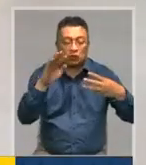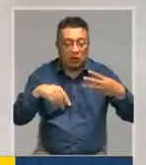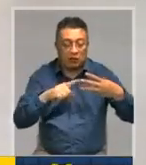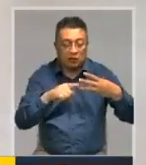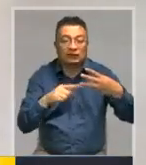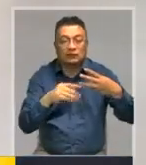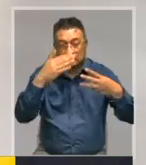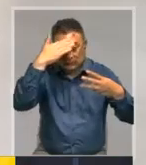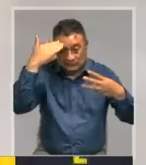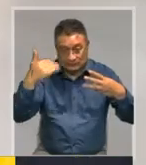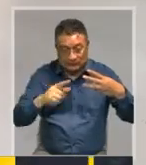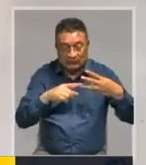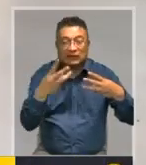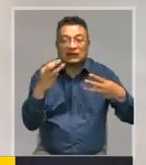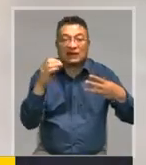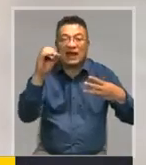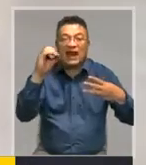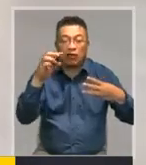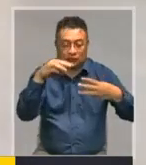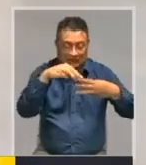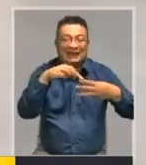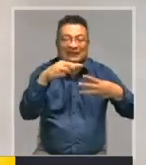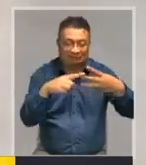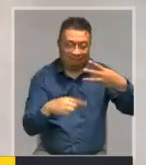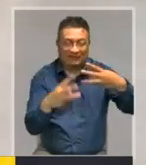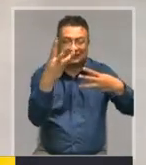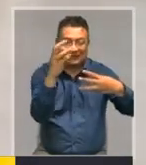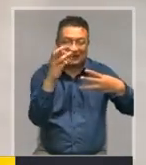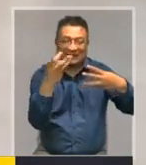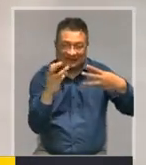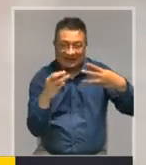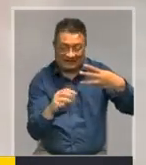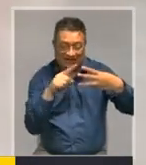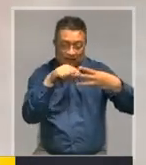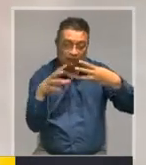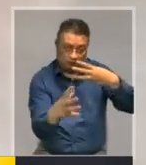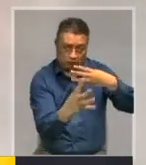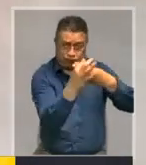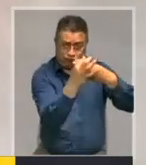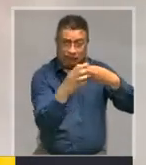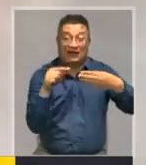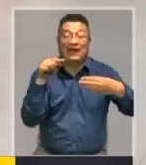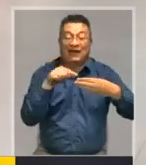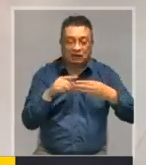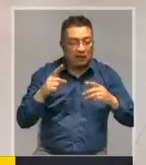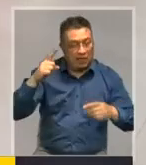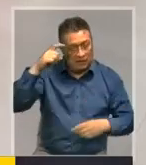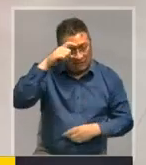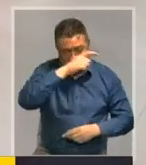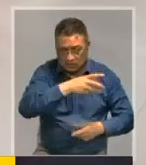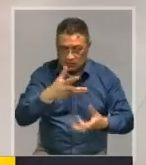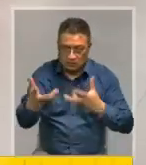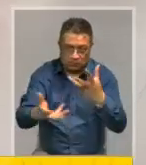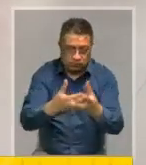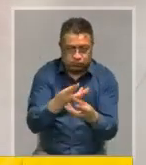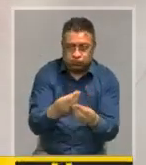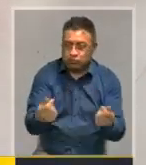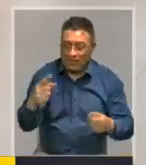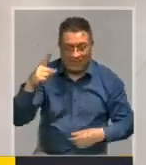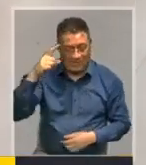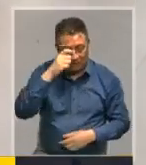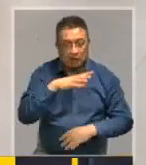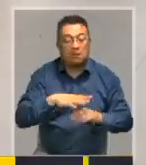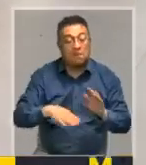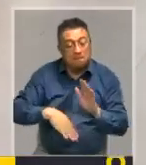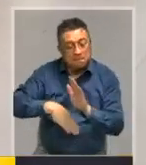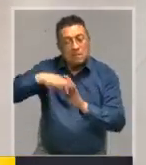por sobre los 30 grados son las 13 combinaciones que se dan para hacer muy difícil la extinción de las llamas. Y por ende, a extremar las medidas